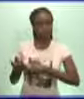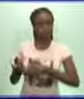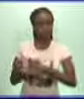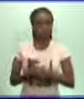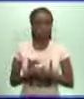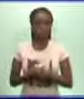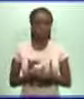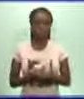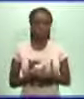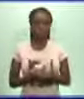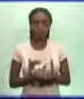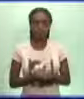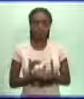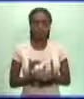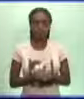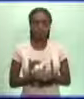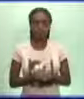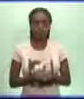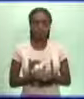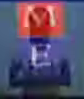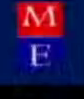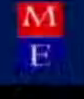de estas ideas.